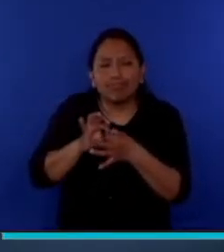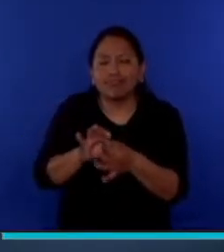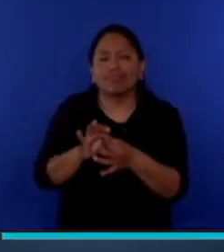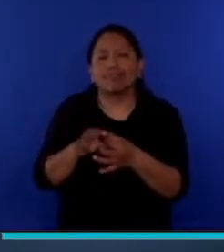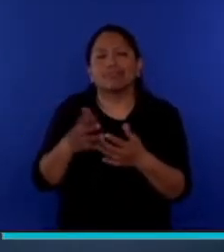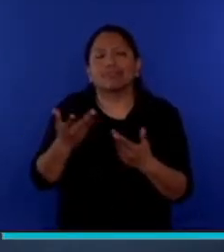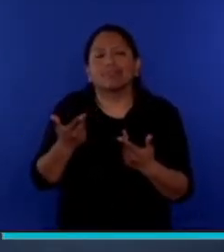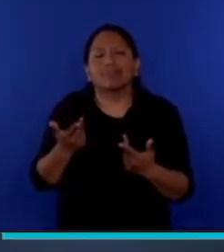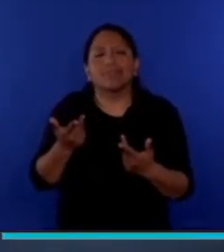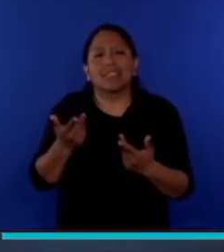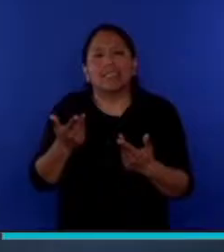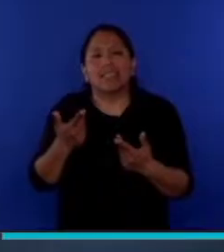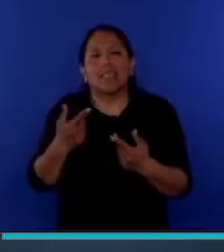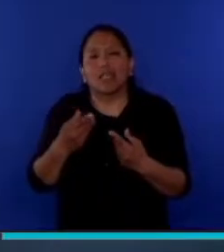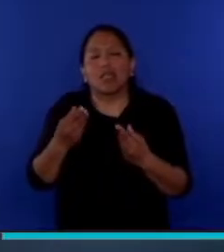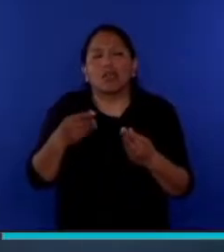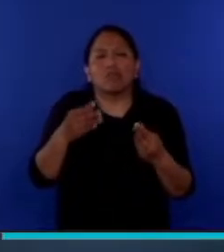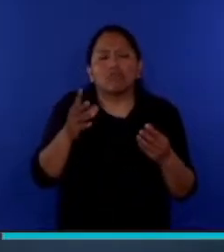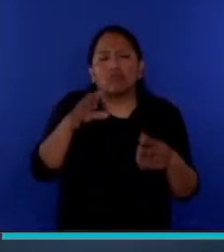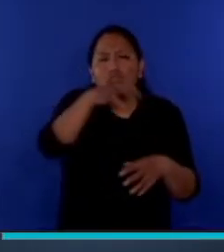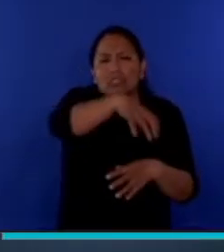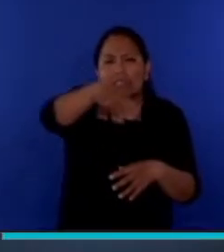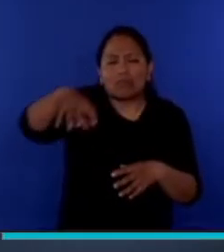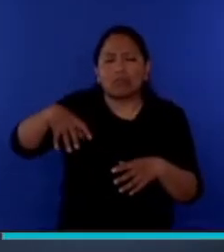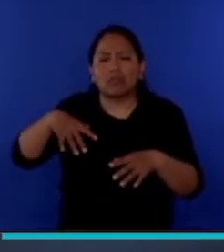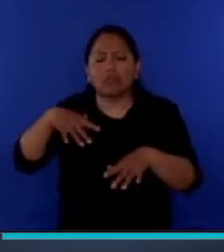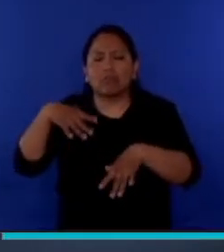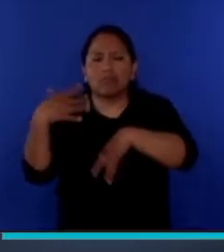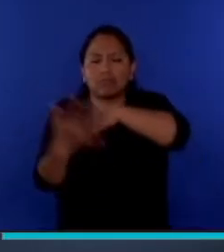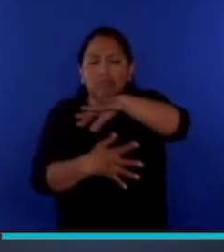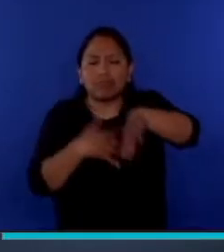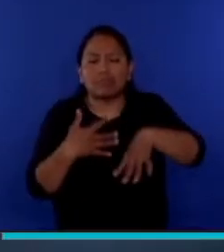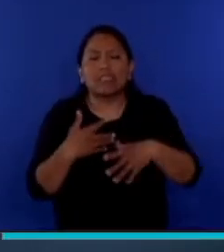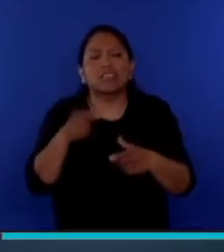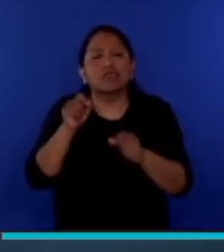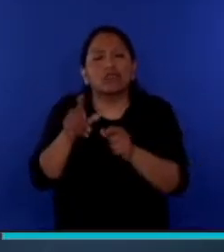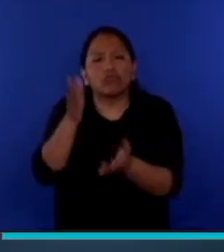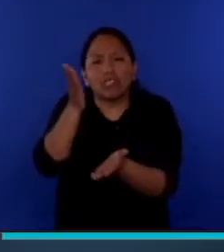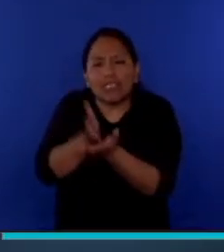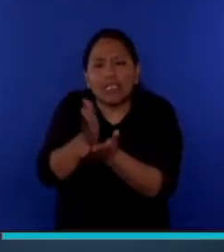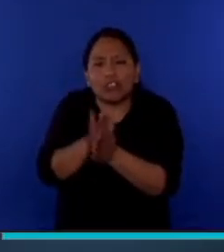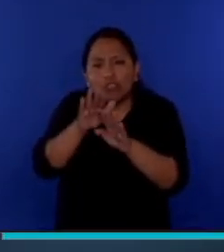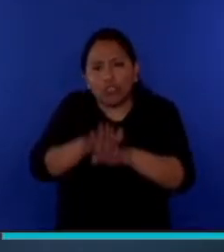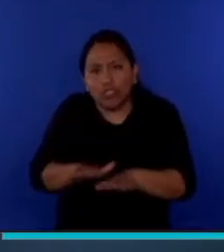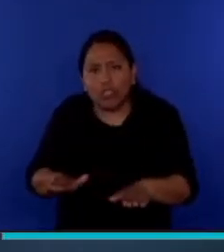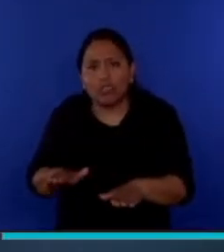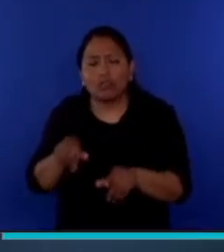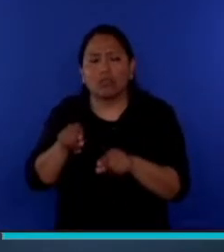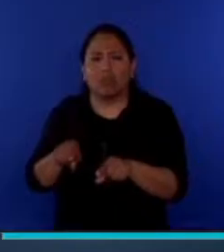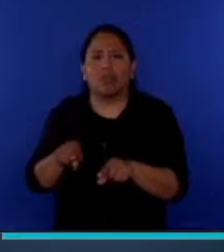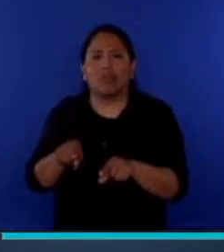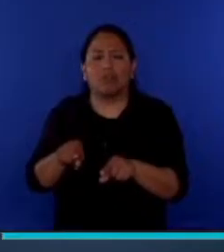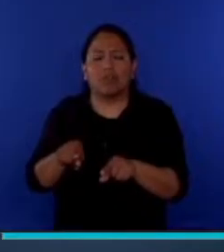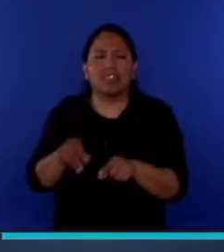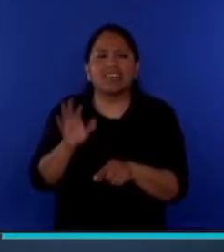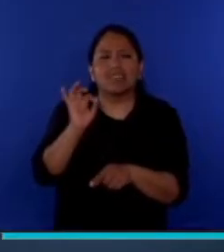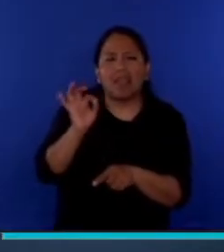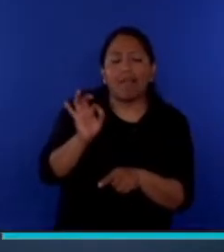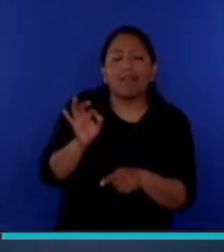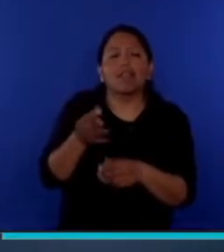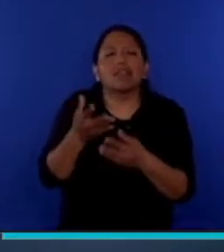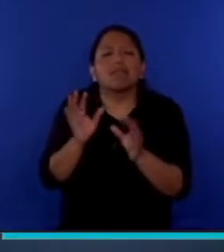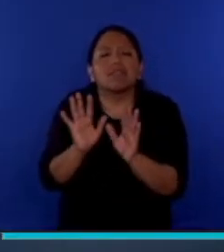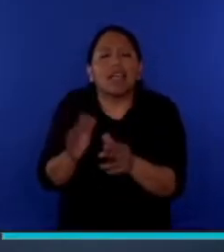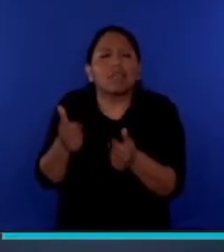lo es cuando muchas instituciones intervienen en conjunto. Y es un derecho de estos niños y de estas niñas saber que va a estar